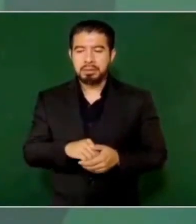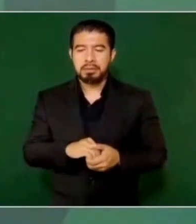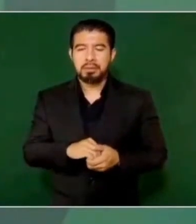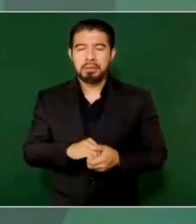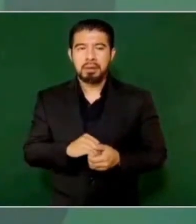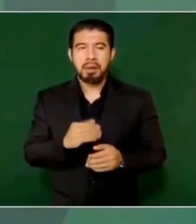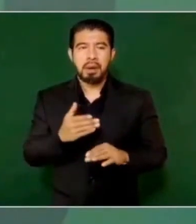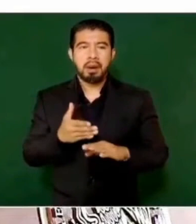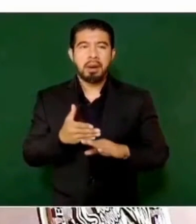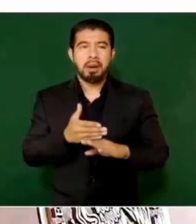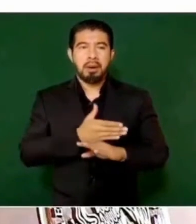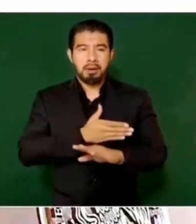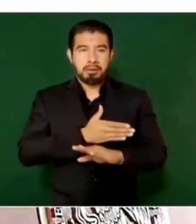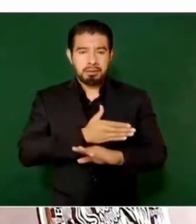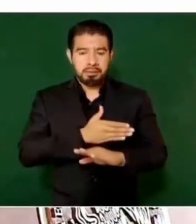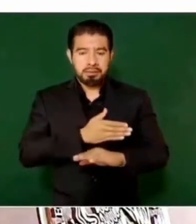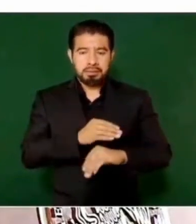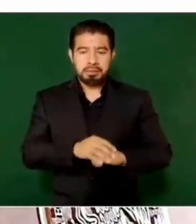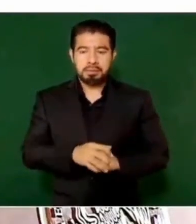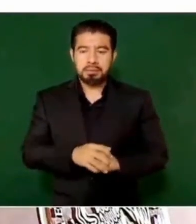antes